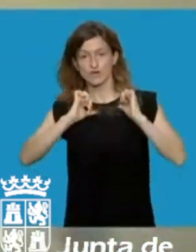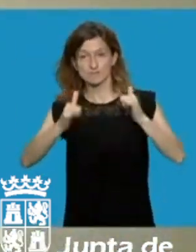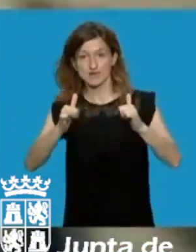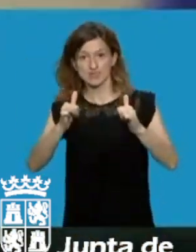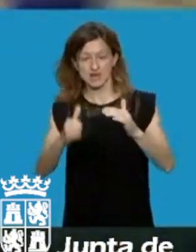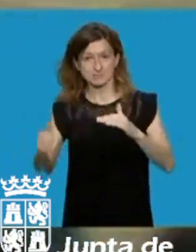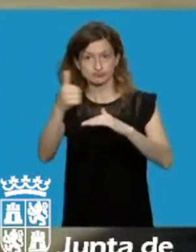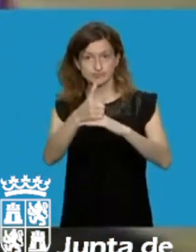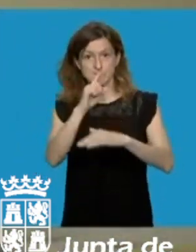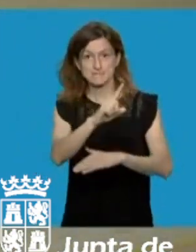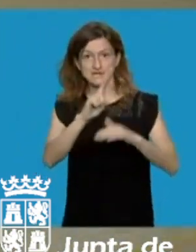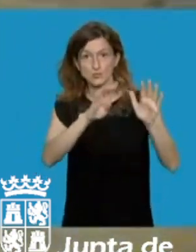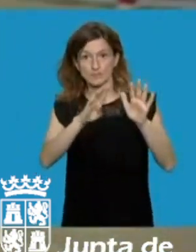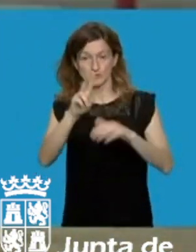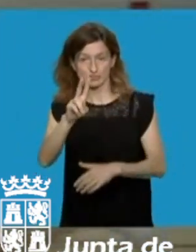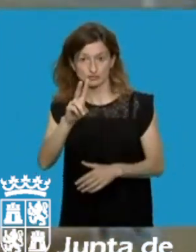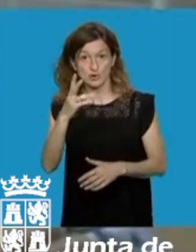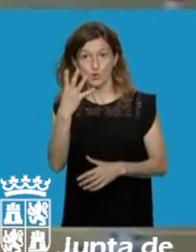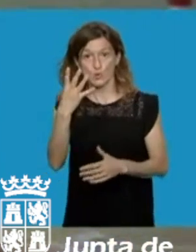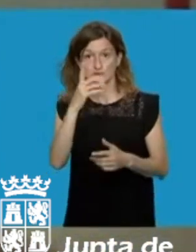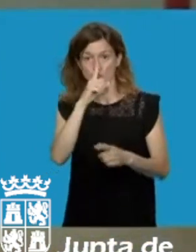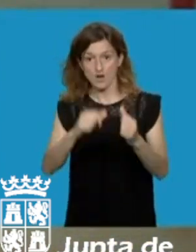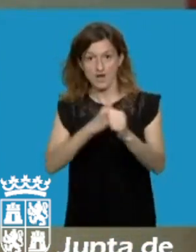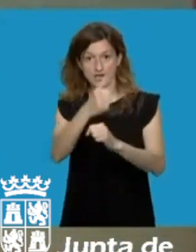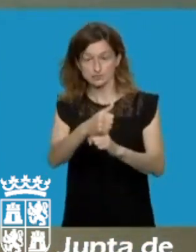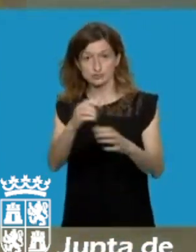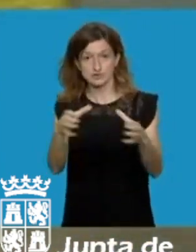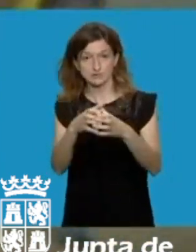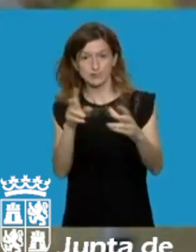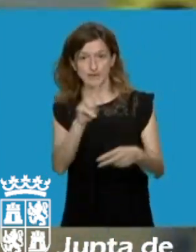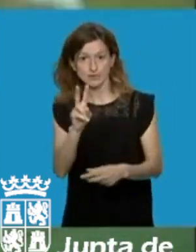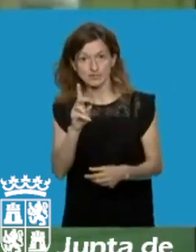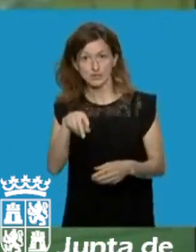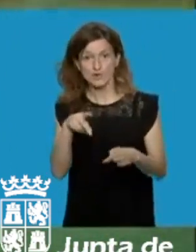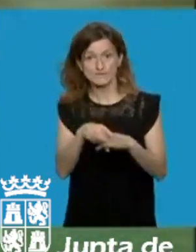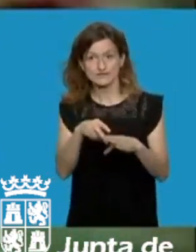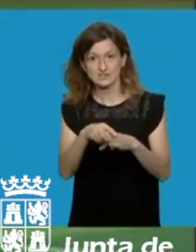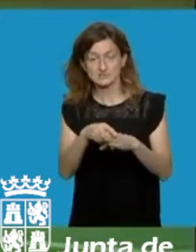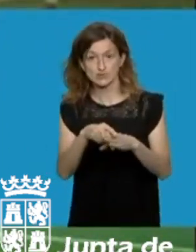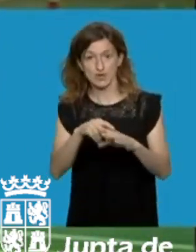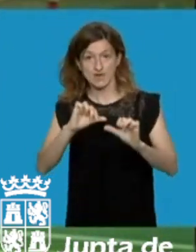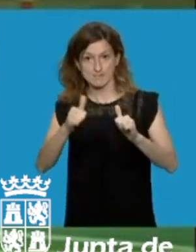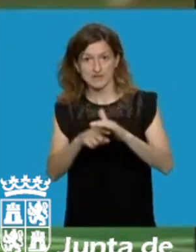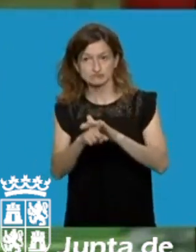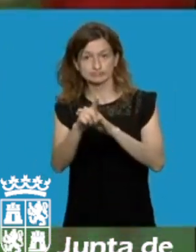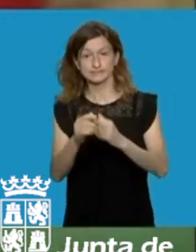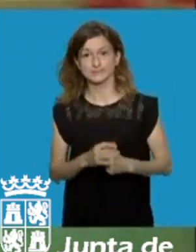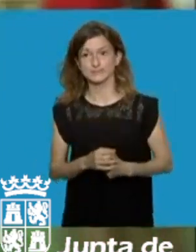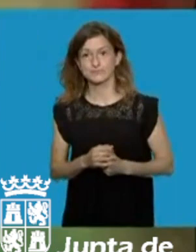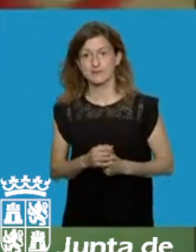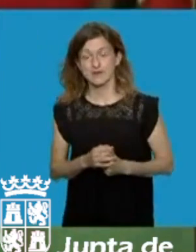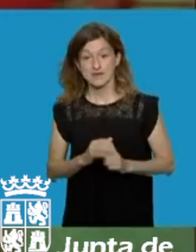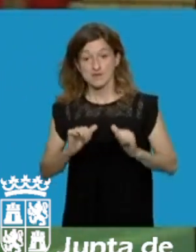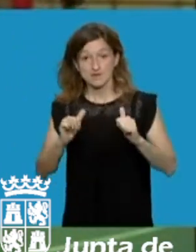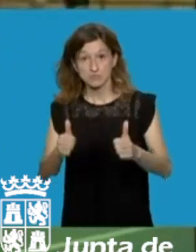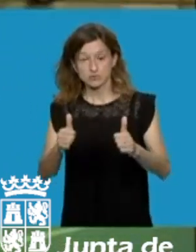en 1992 y tras 4 años en el equipo de Valladolid, fichó por una de mar que empezaba a crecer. Al poco de llegar a